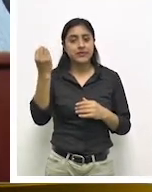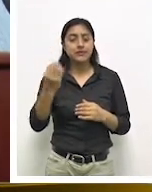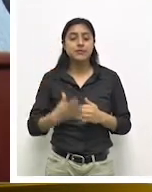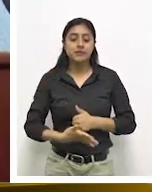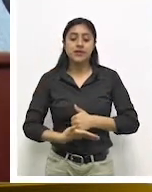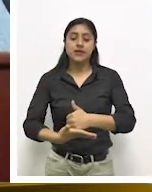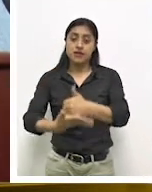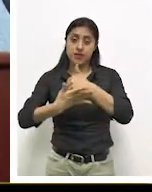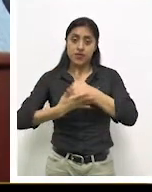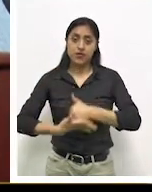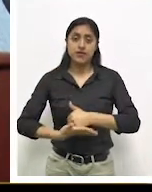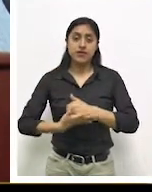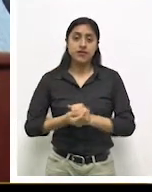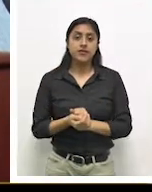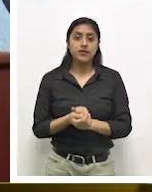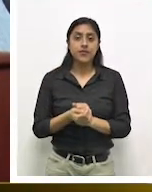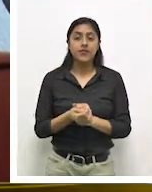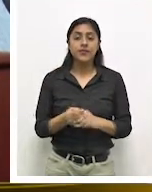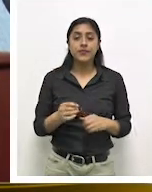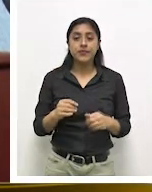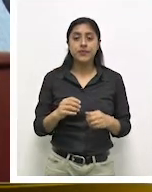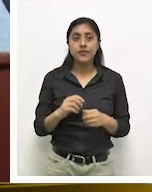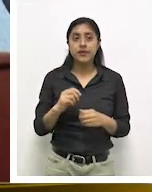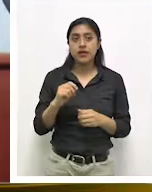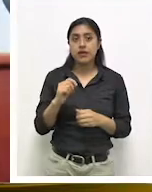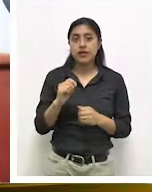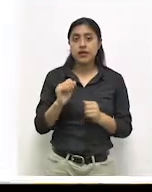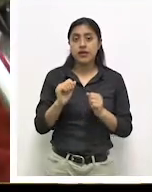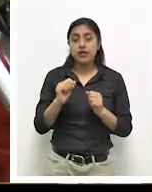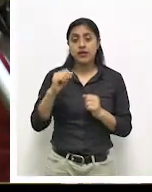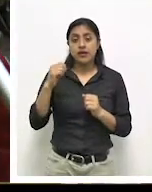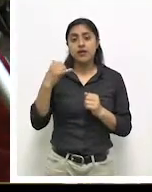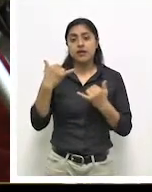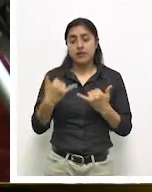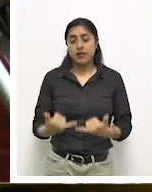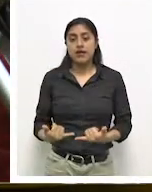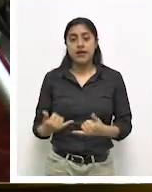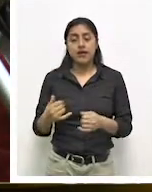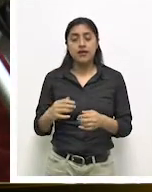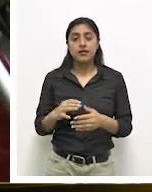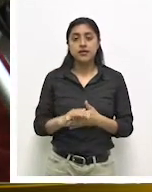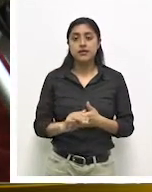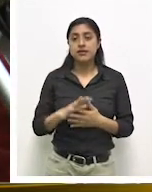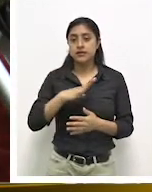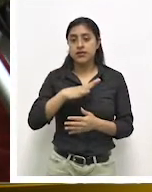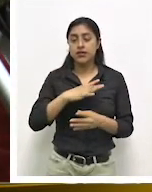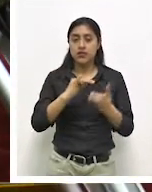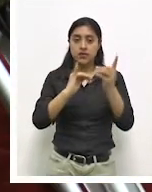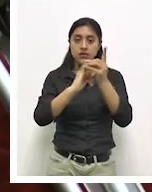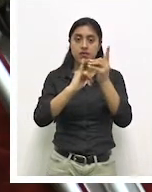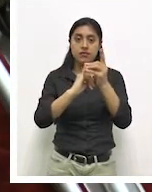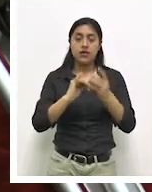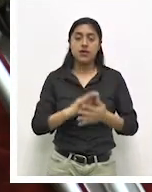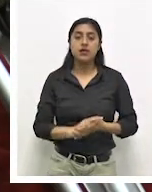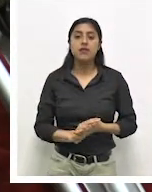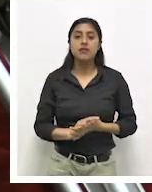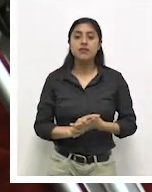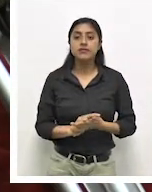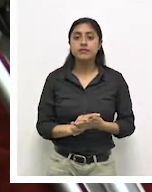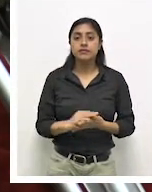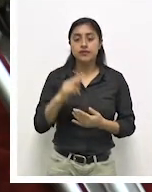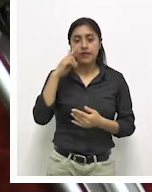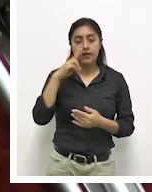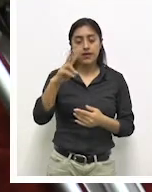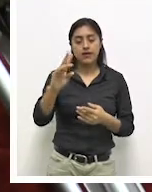voy bastante satisfecho. Conforme con lo que realizaron. Ya le dimos solución y a eso fue lo que vine, a